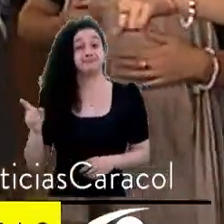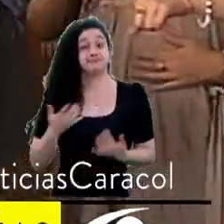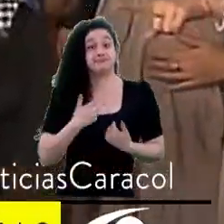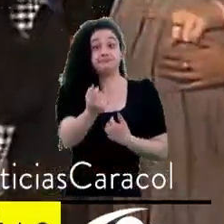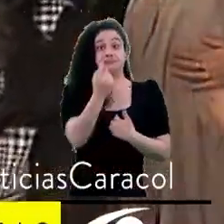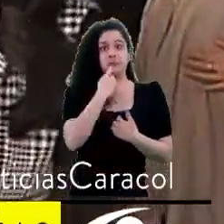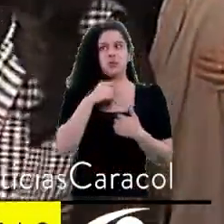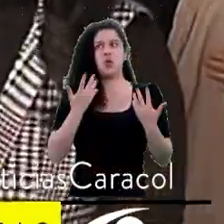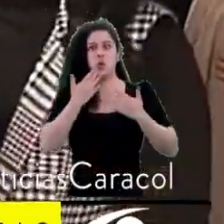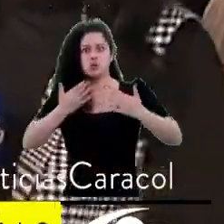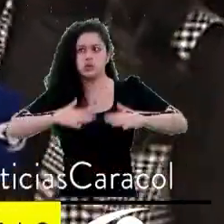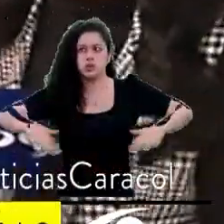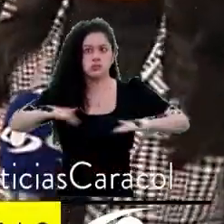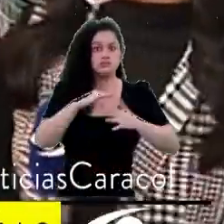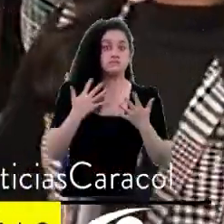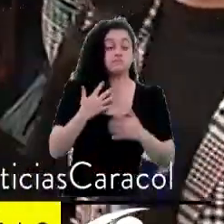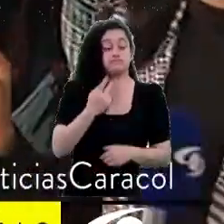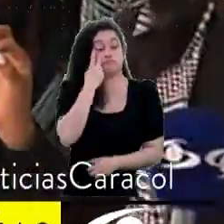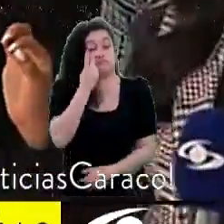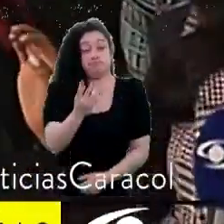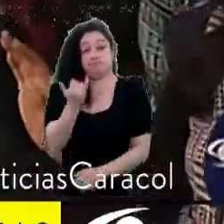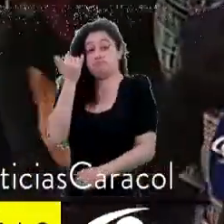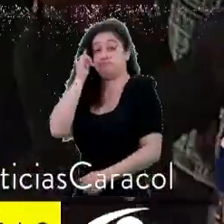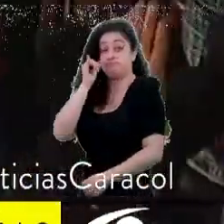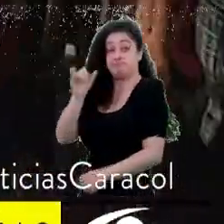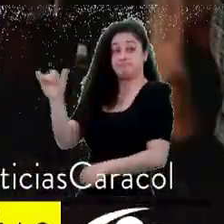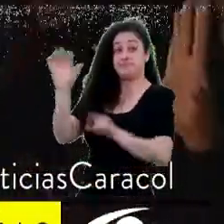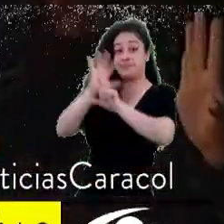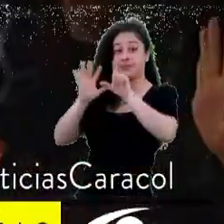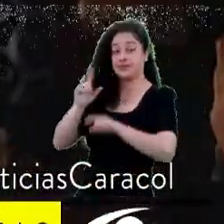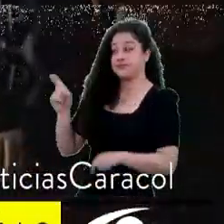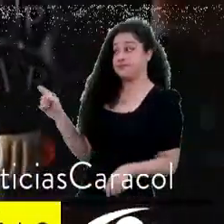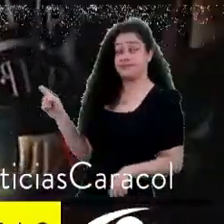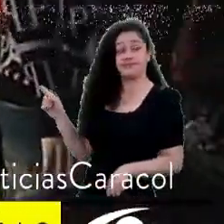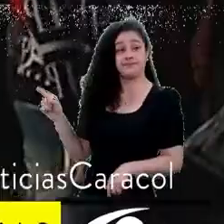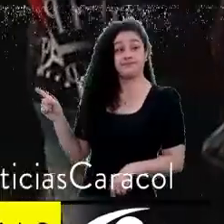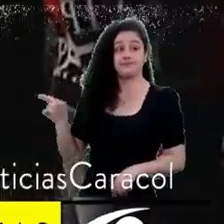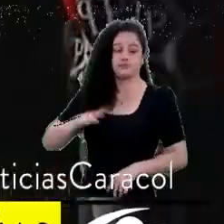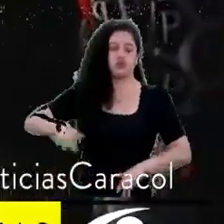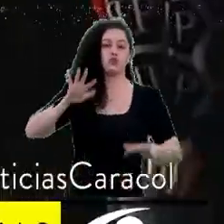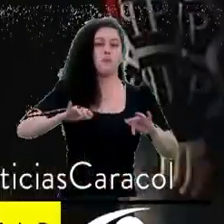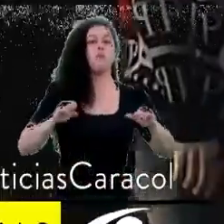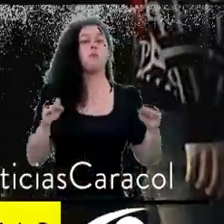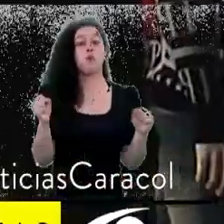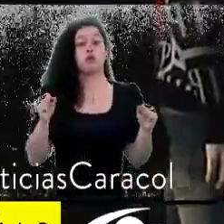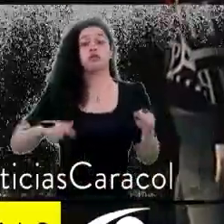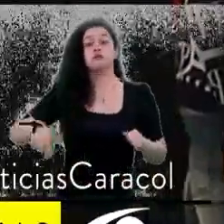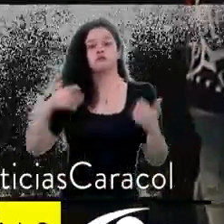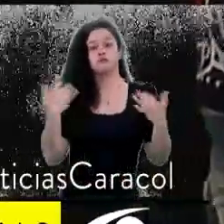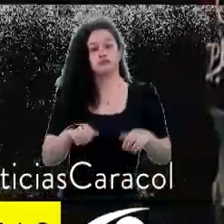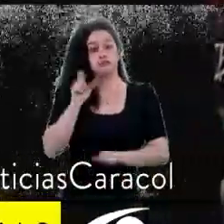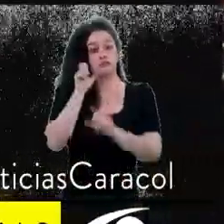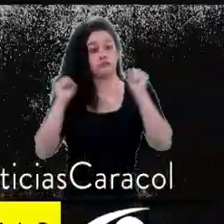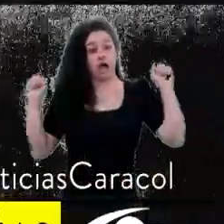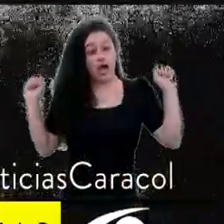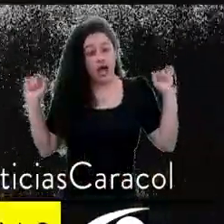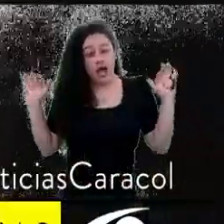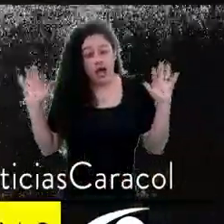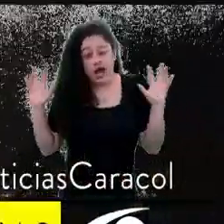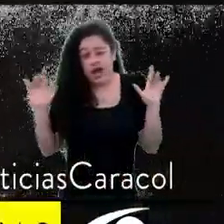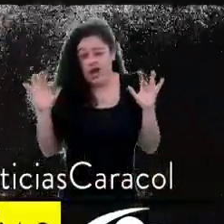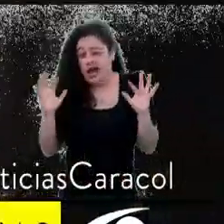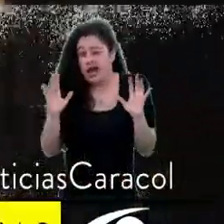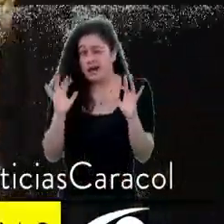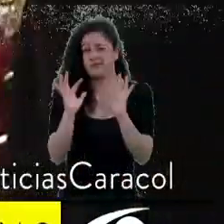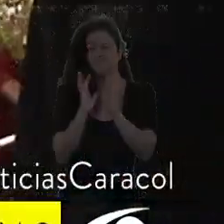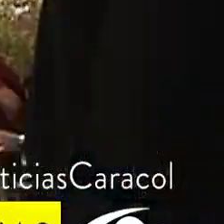imágenes. Este es el panorama a esta hora en el centro de Bogotá. Esta aglomeración que ustedes están viendo en pantalla se extiende prácticamente hasta la